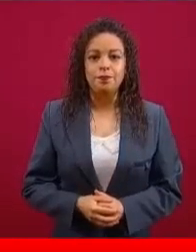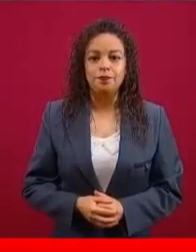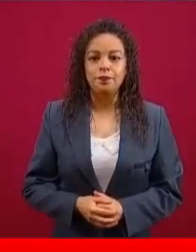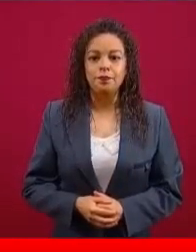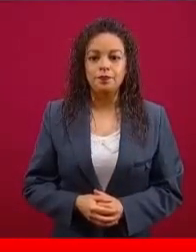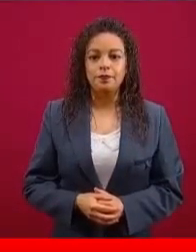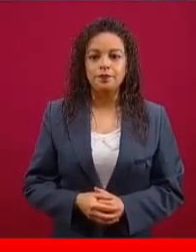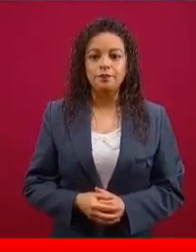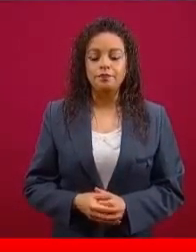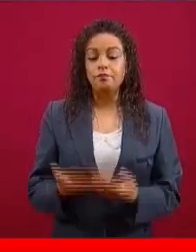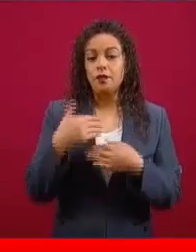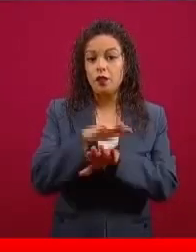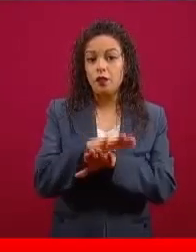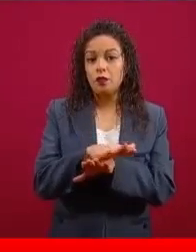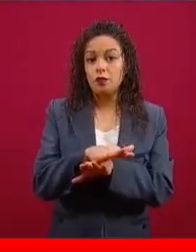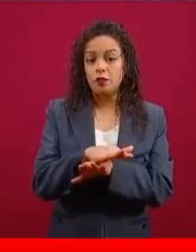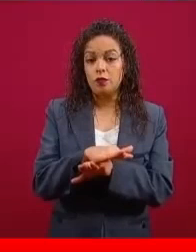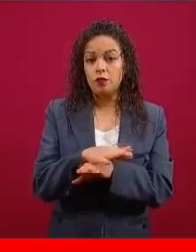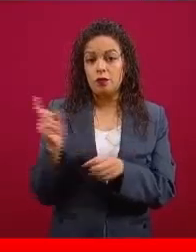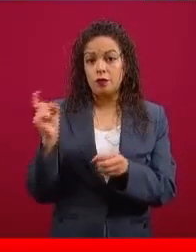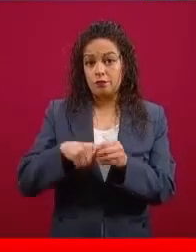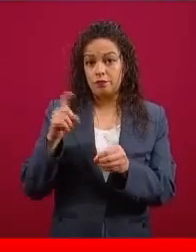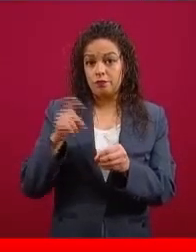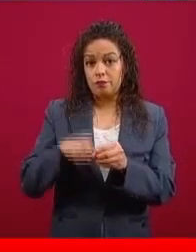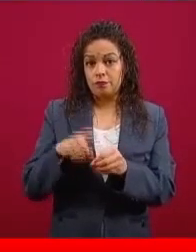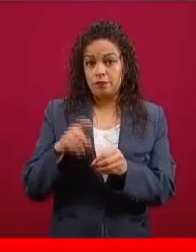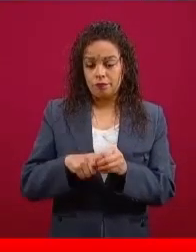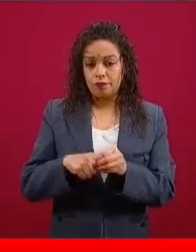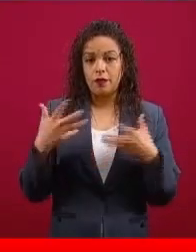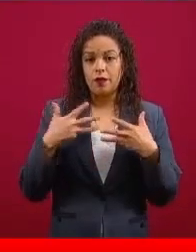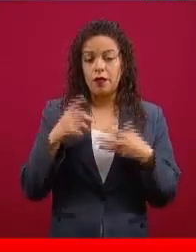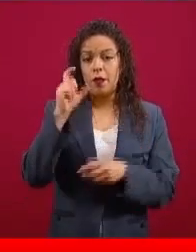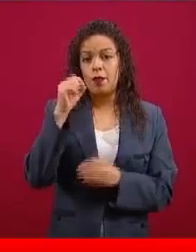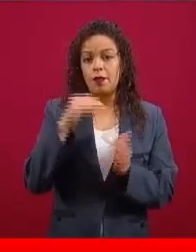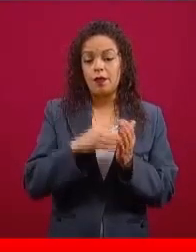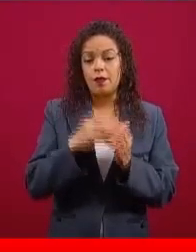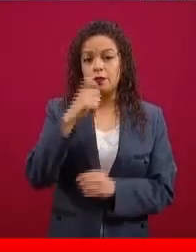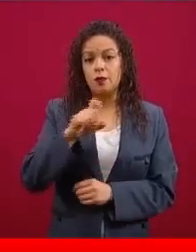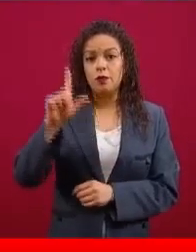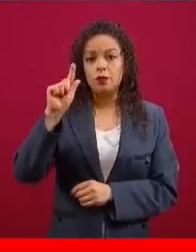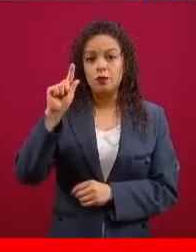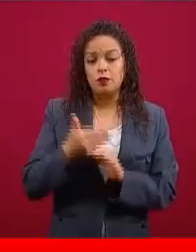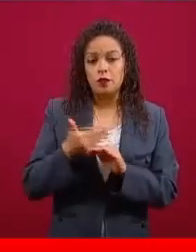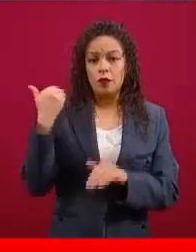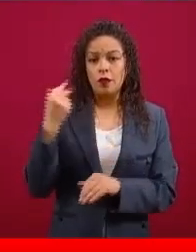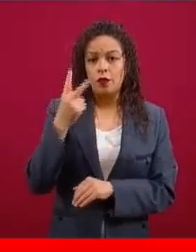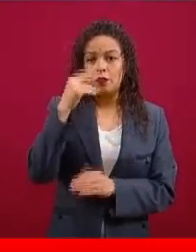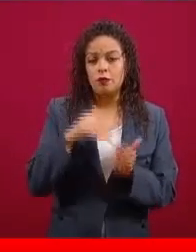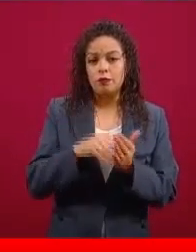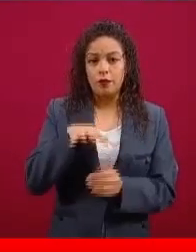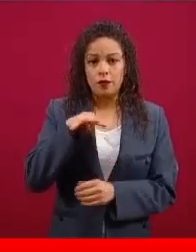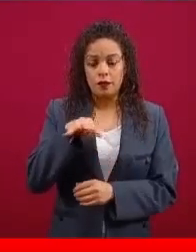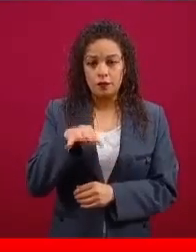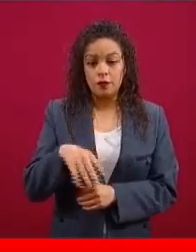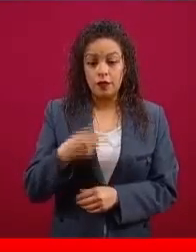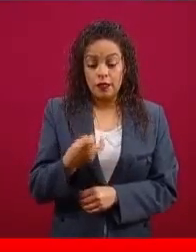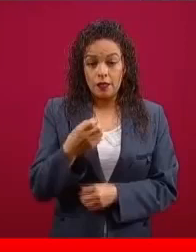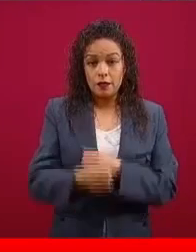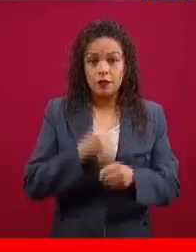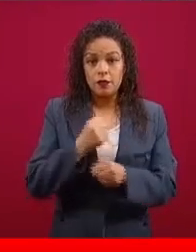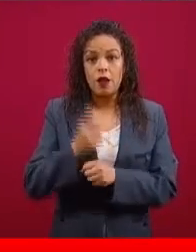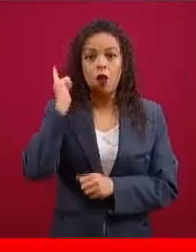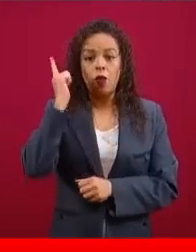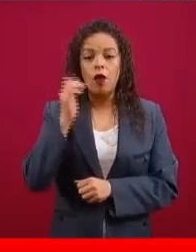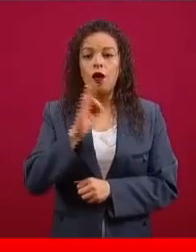reclutamiento pues en el 2019 se cumplió la meta de 20 mil 170 para este año tenemos una meta similar de